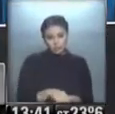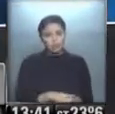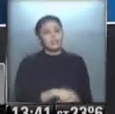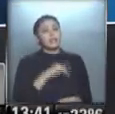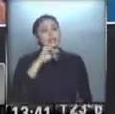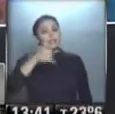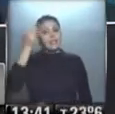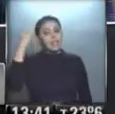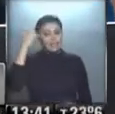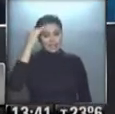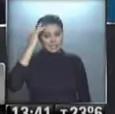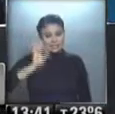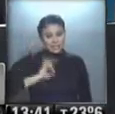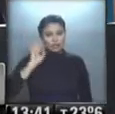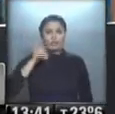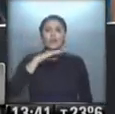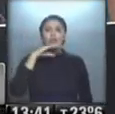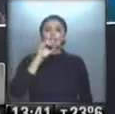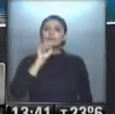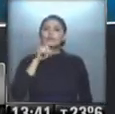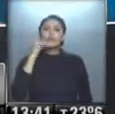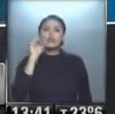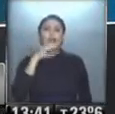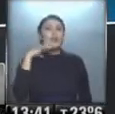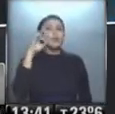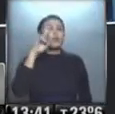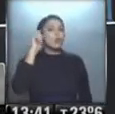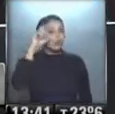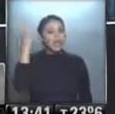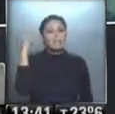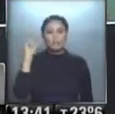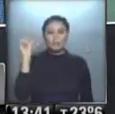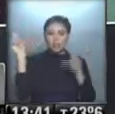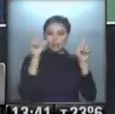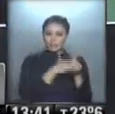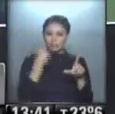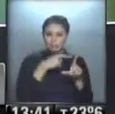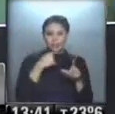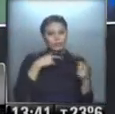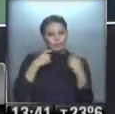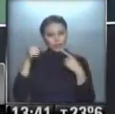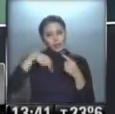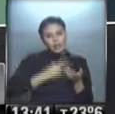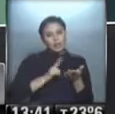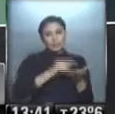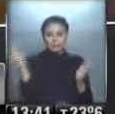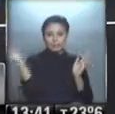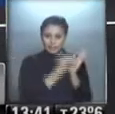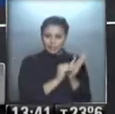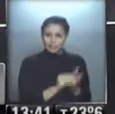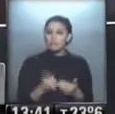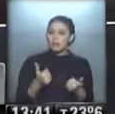cual de hace 15 años jorge lo tenemos también en la puerta del canal estuvo ahora manda la consulta a través de la placa de consultas